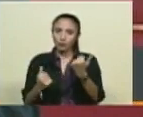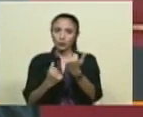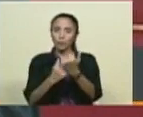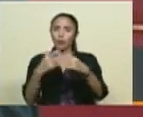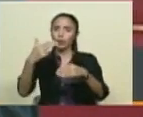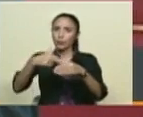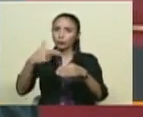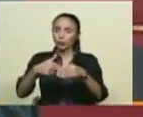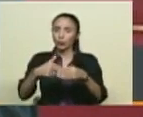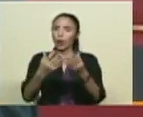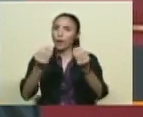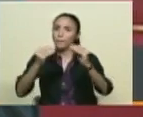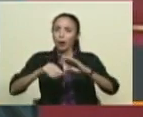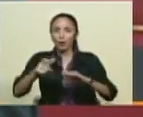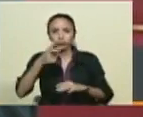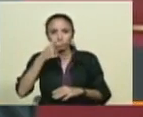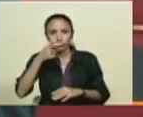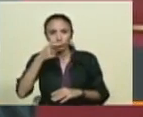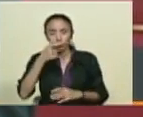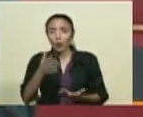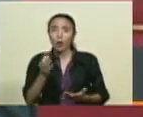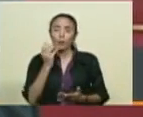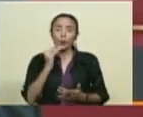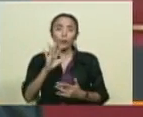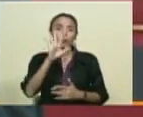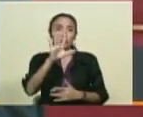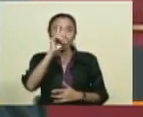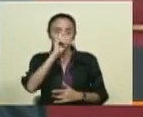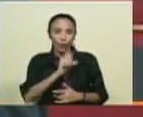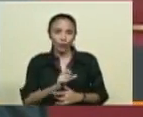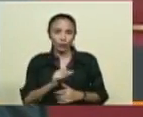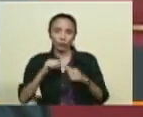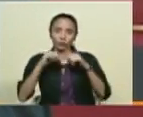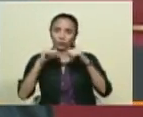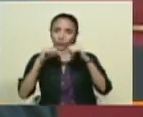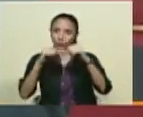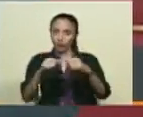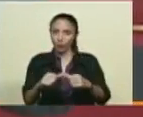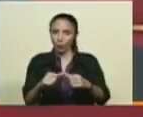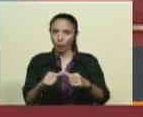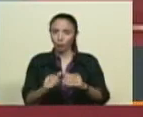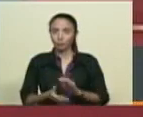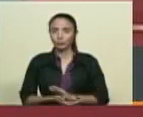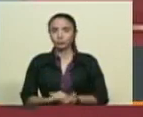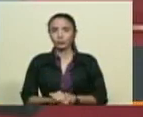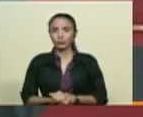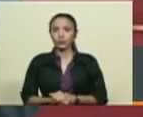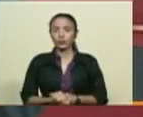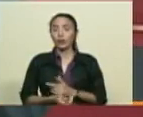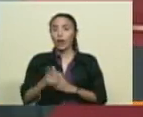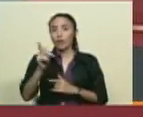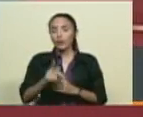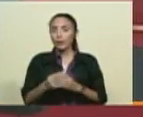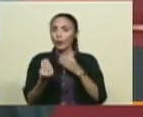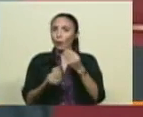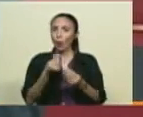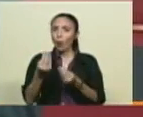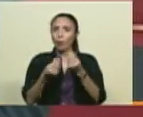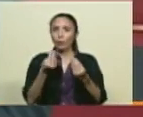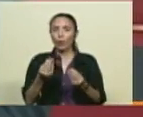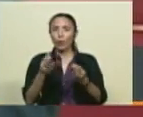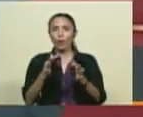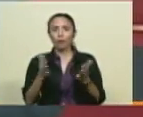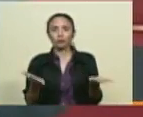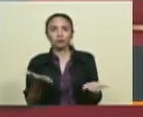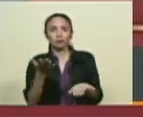monitoreo por 5 años más y adoptemos una agenda integral de